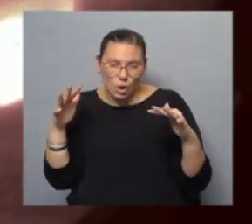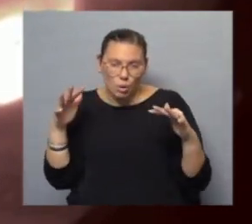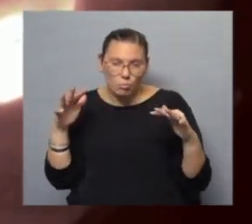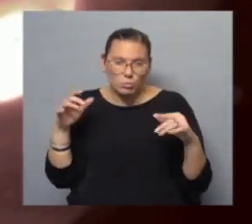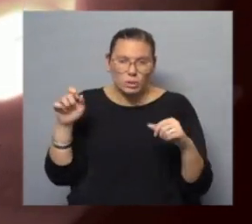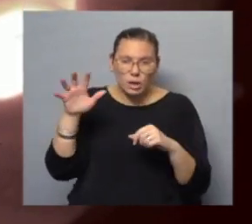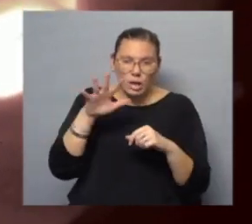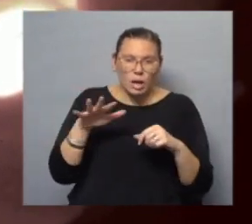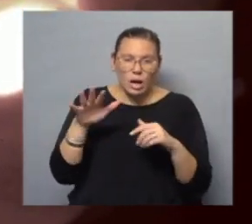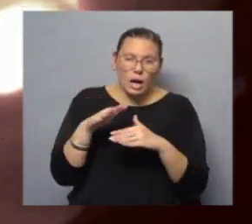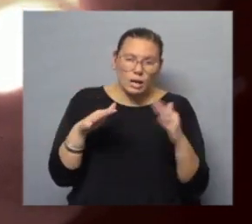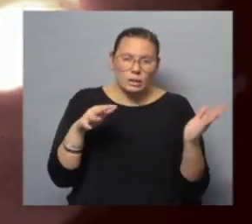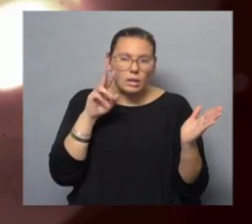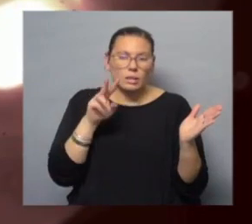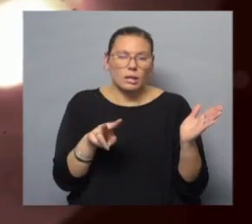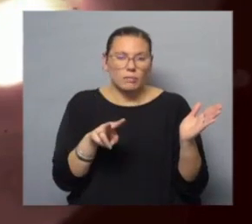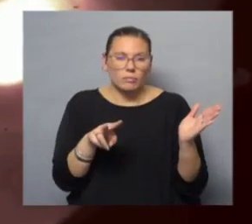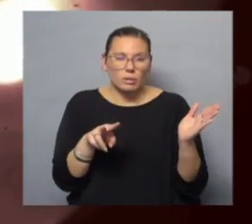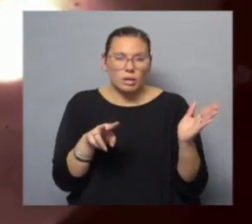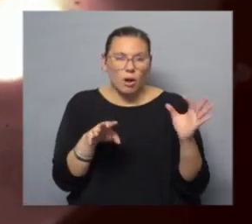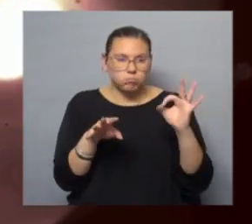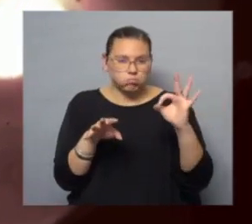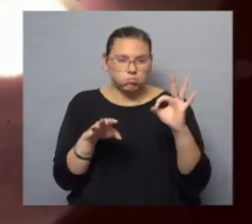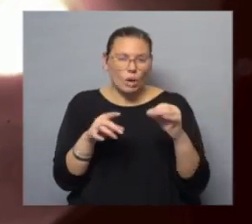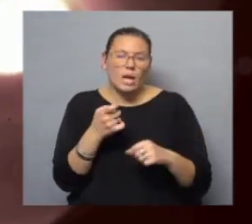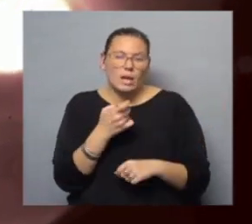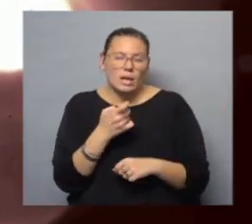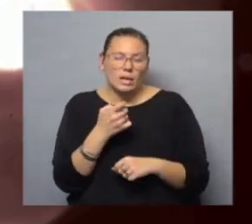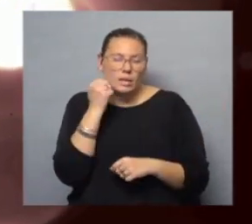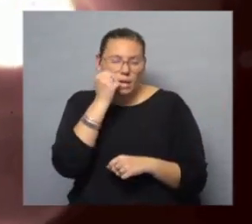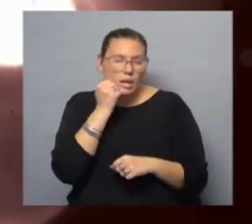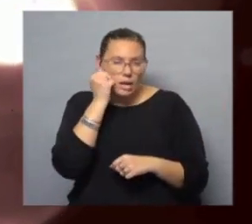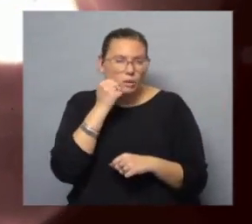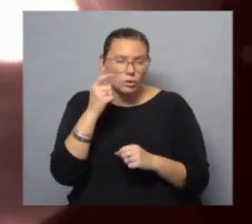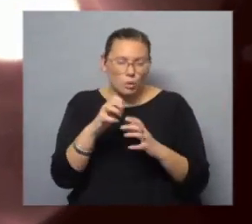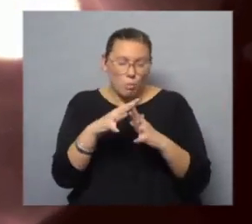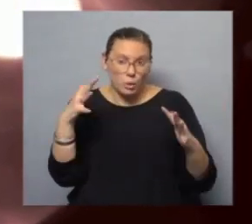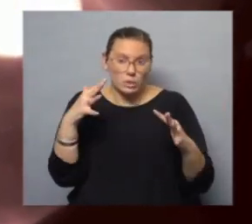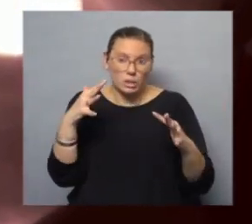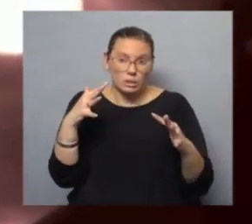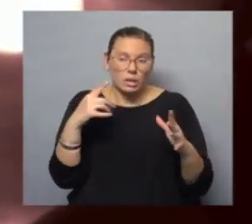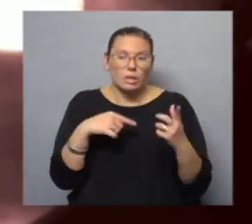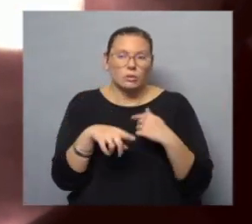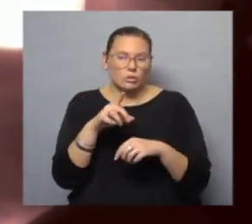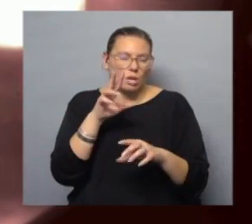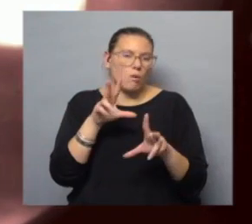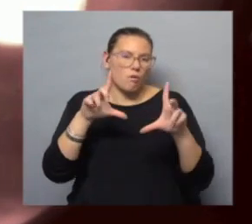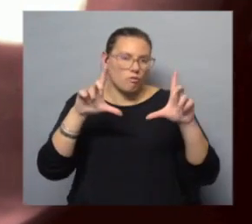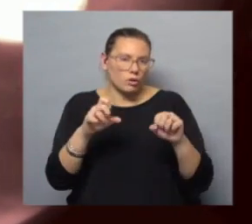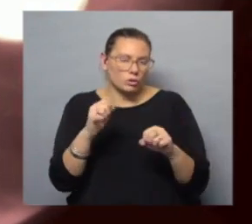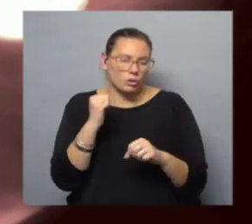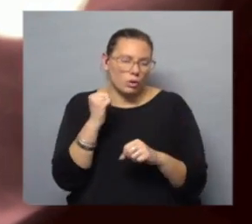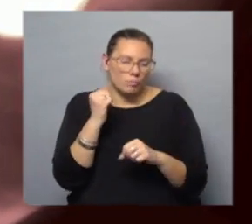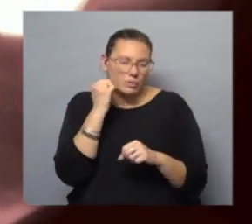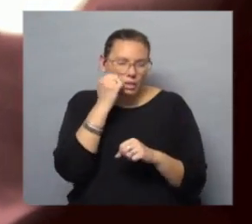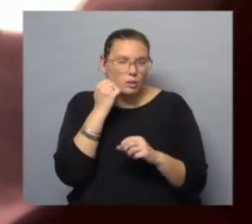Júpiter. A la izquierda se ve, digamos, un disco negro, que en realidad eso es... La luna era muy brillante y satura el detector, por eso se ve negro, pero a la